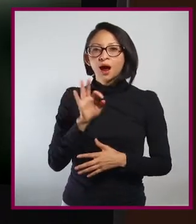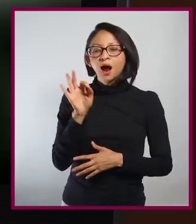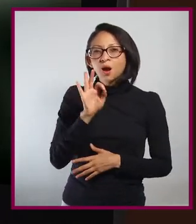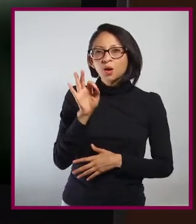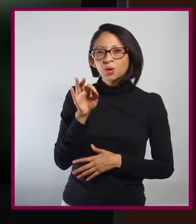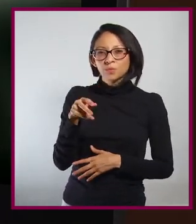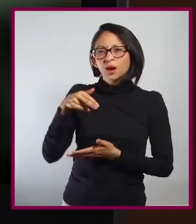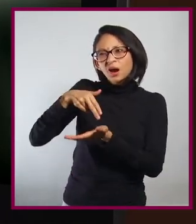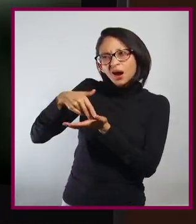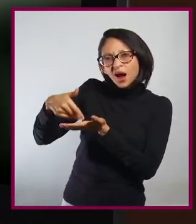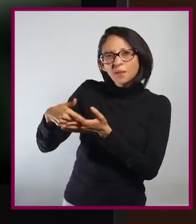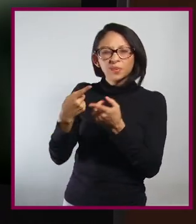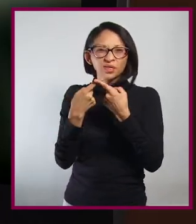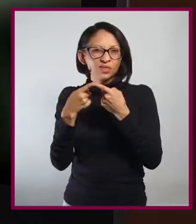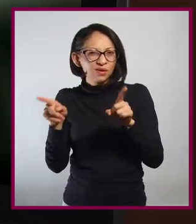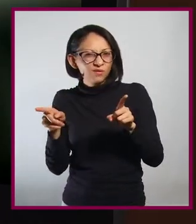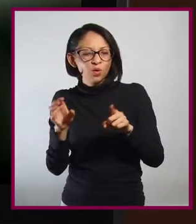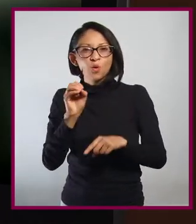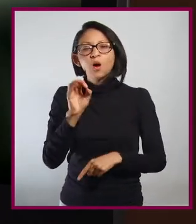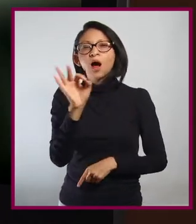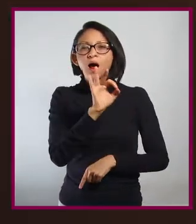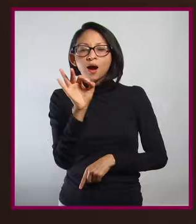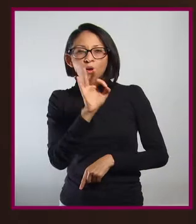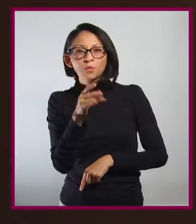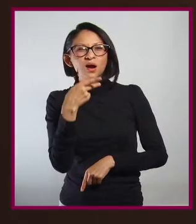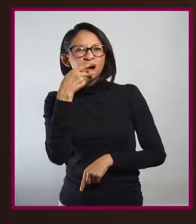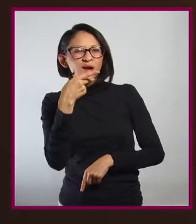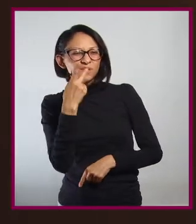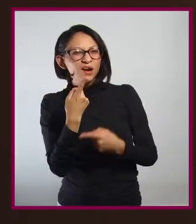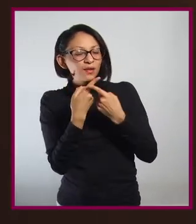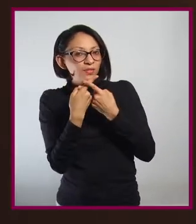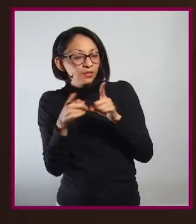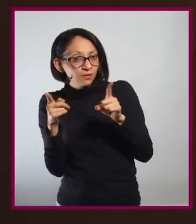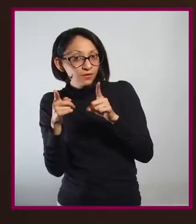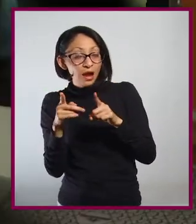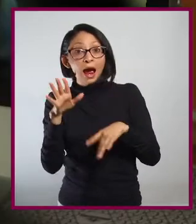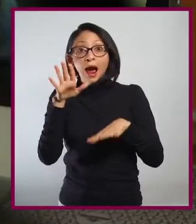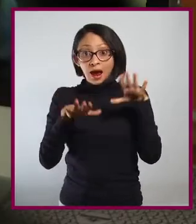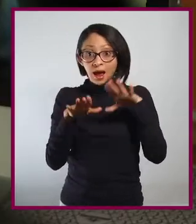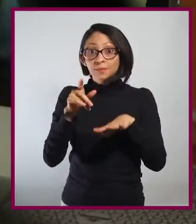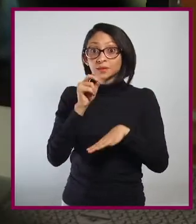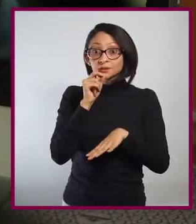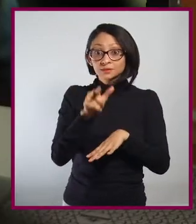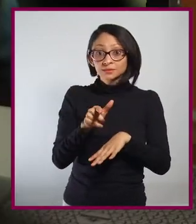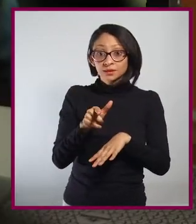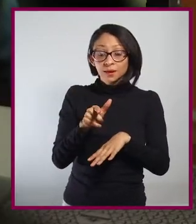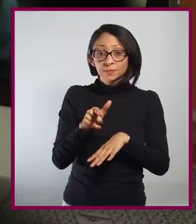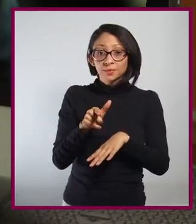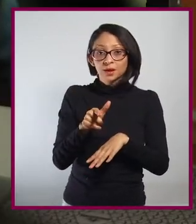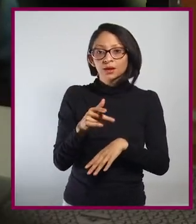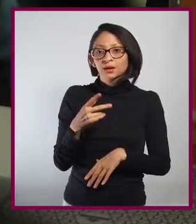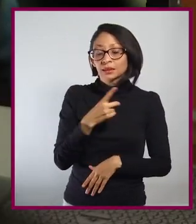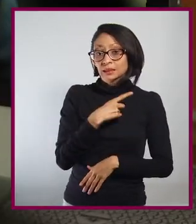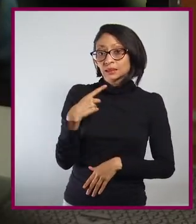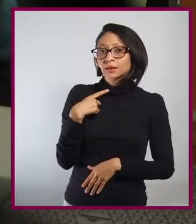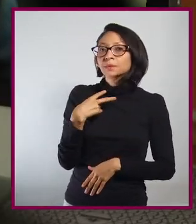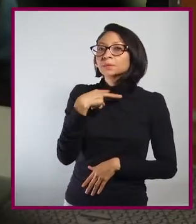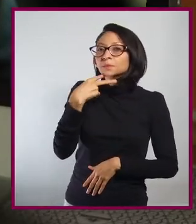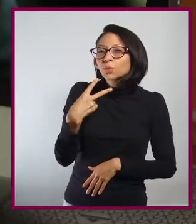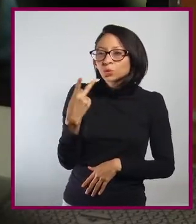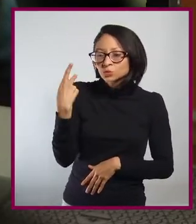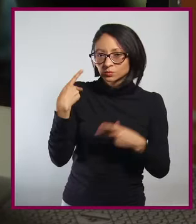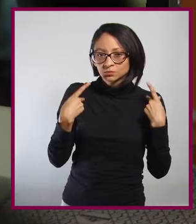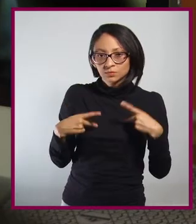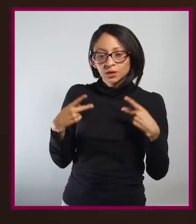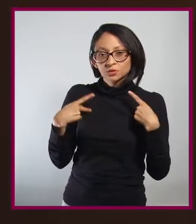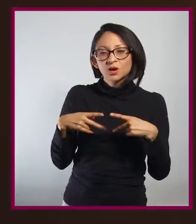una forma de caminar diferente, una forma de hablar diferente y en muchas ocasiones sobre todo la actitud de la